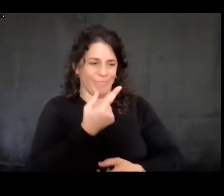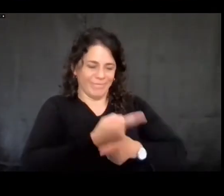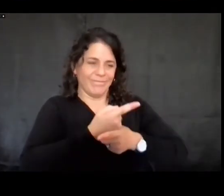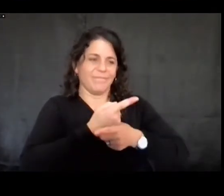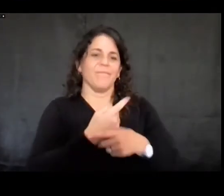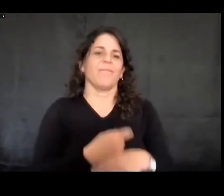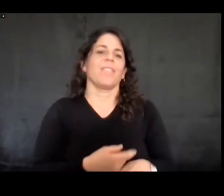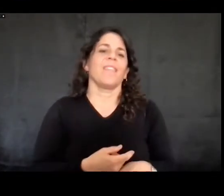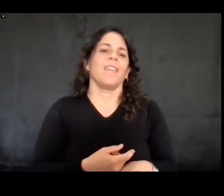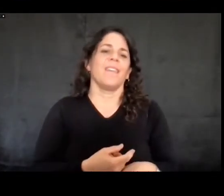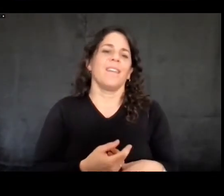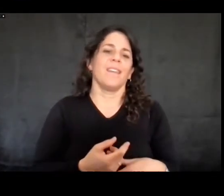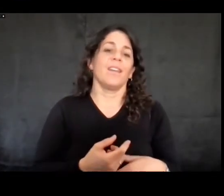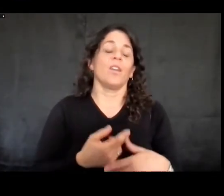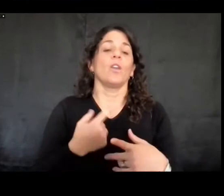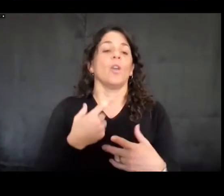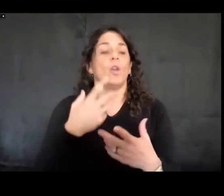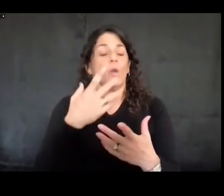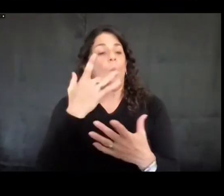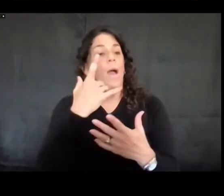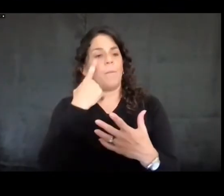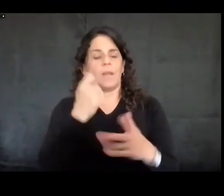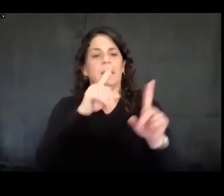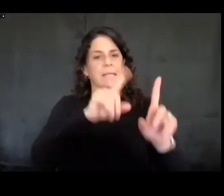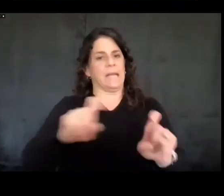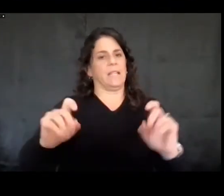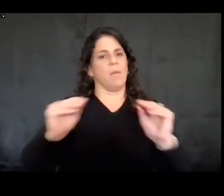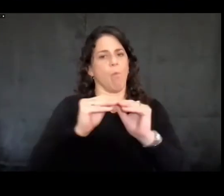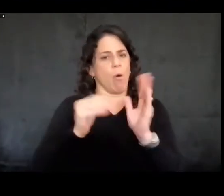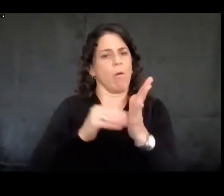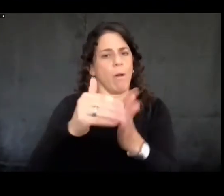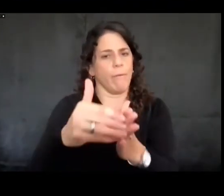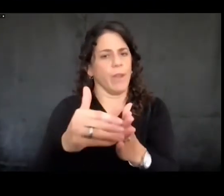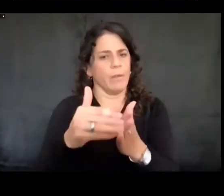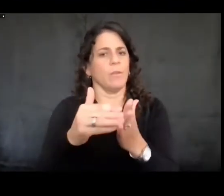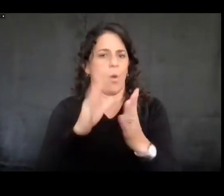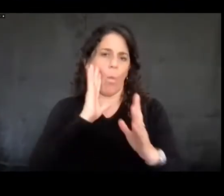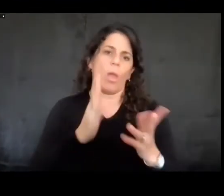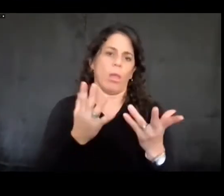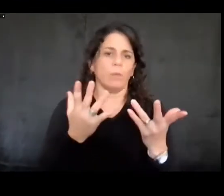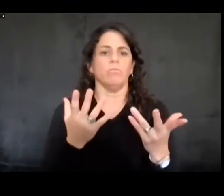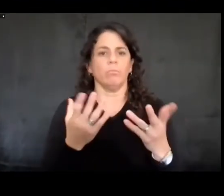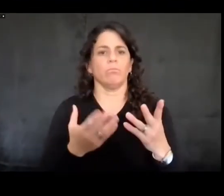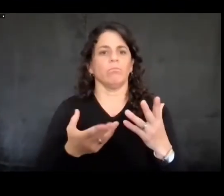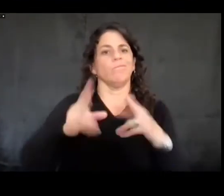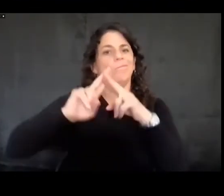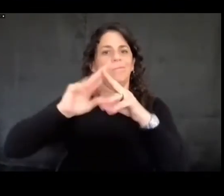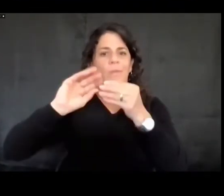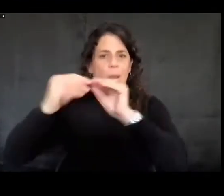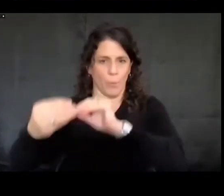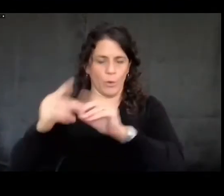pregunta correctamente porque estamos haciendo más análisis hay que entender